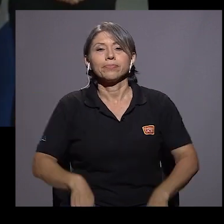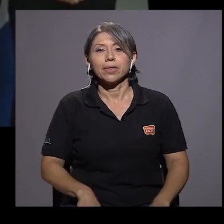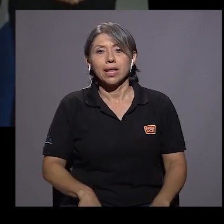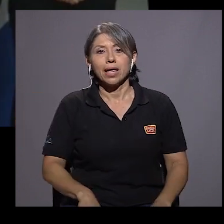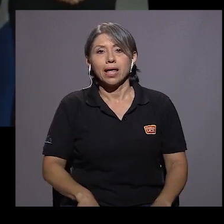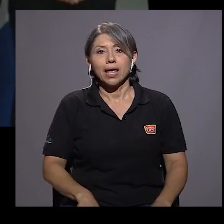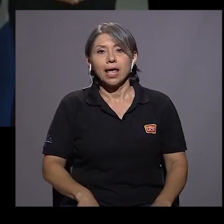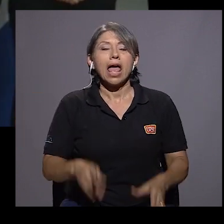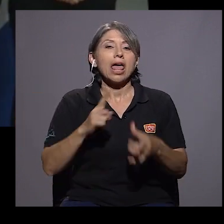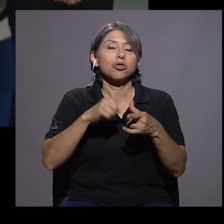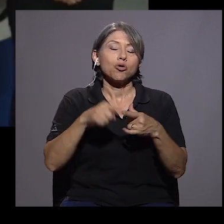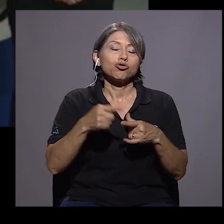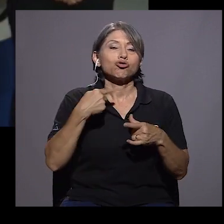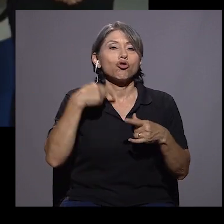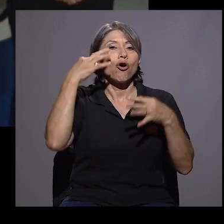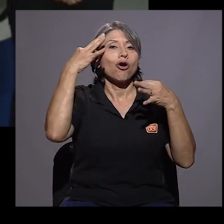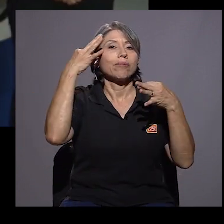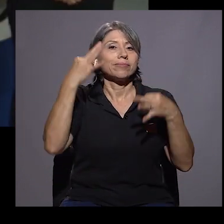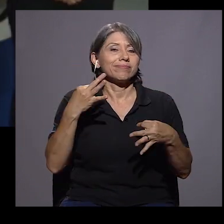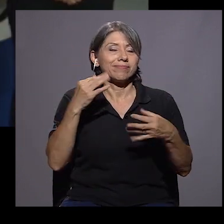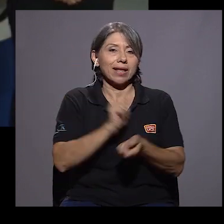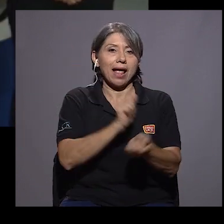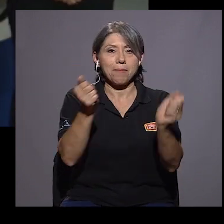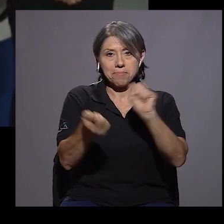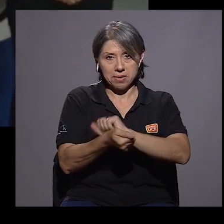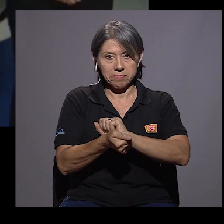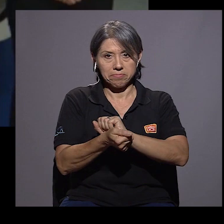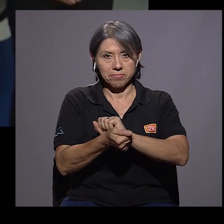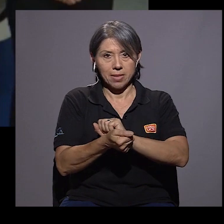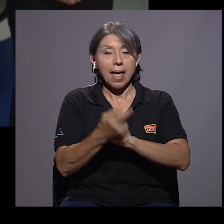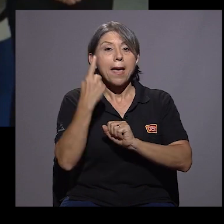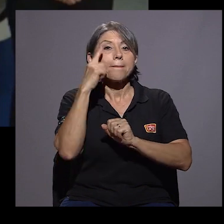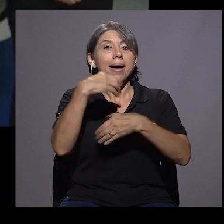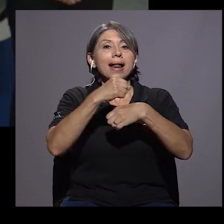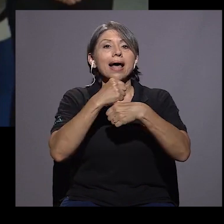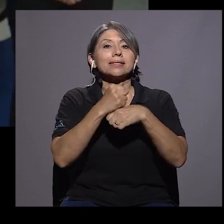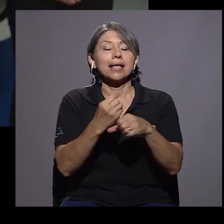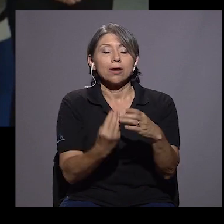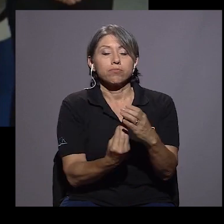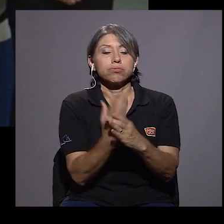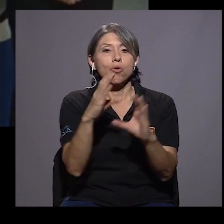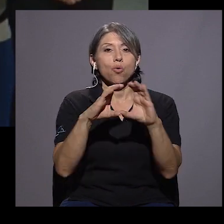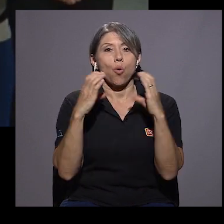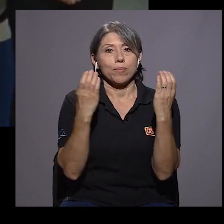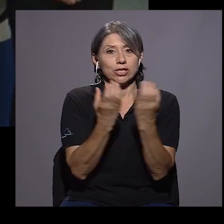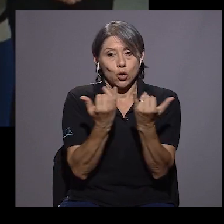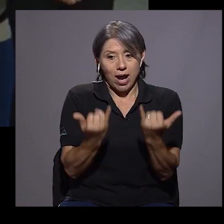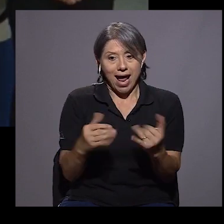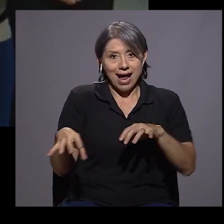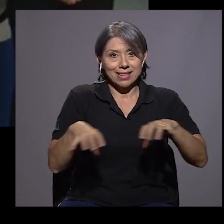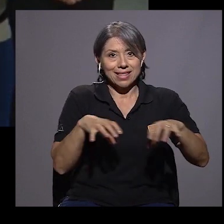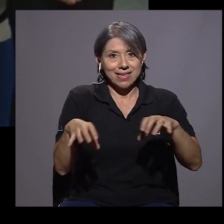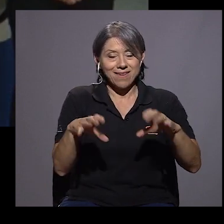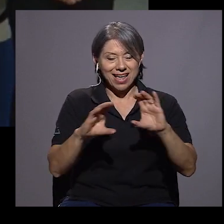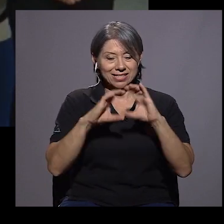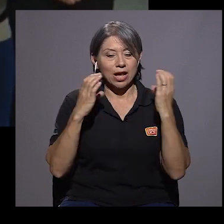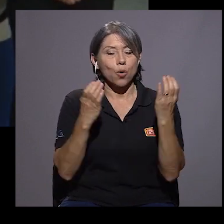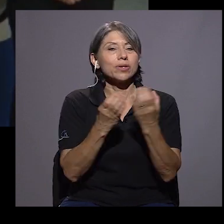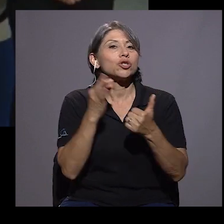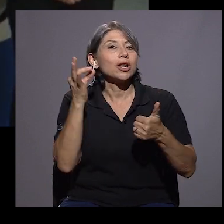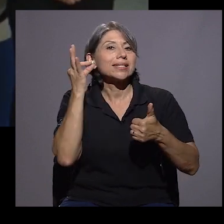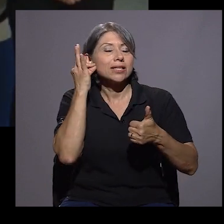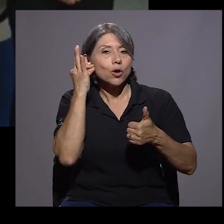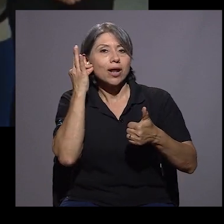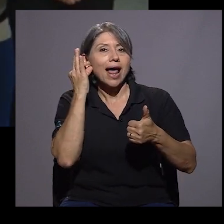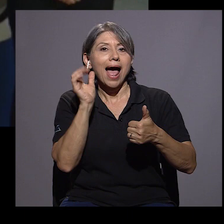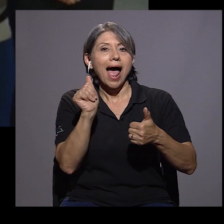llegar a un acuerdo. Entonces cambié la decisión para integrar una comisión que en este momento funciona, está